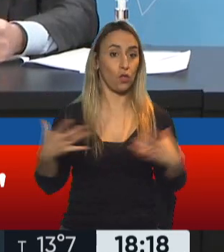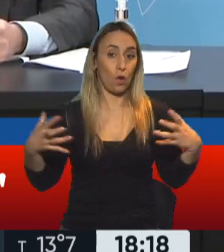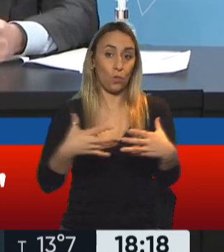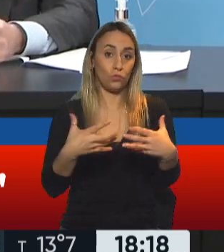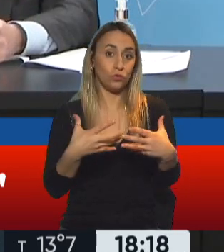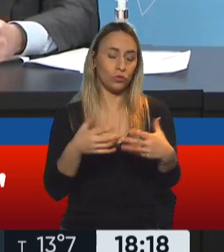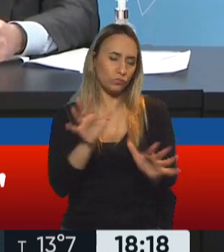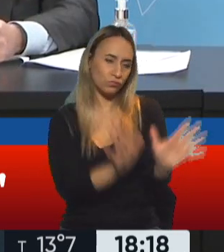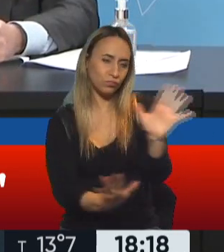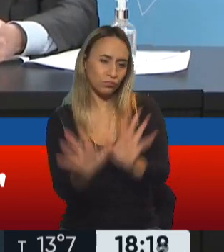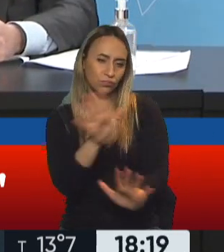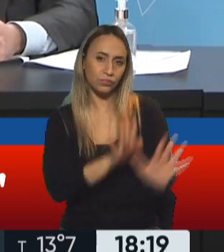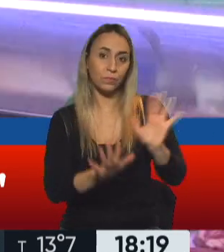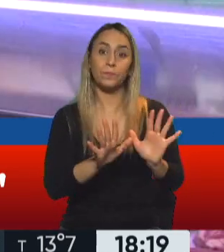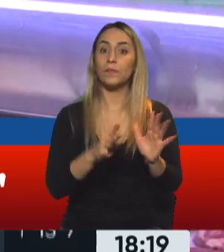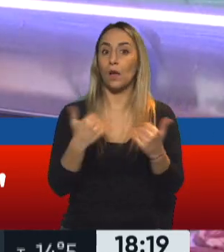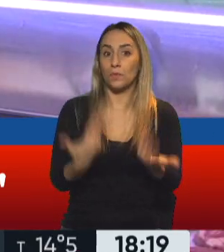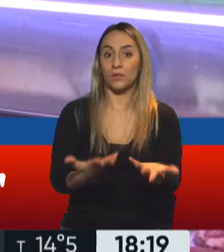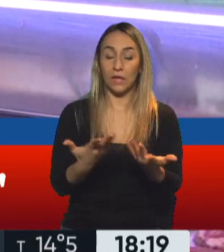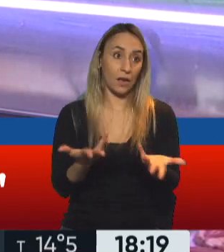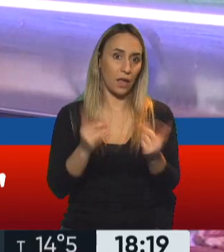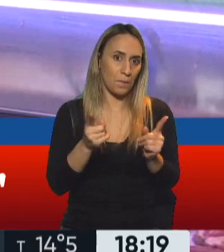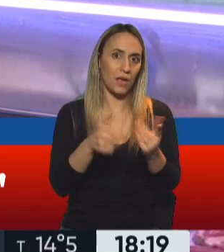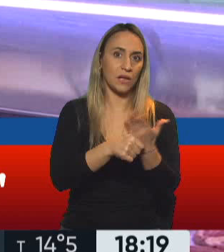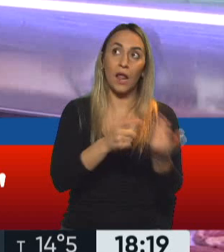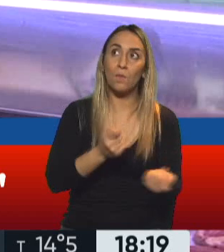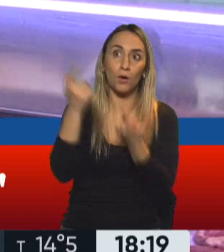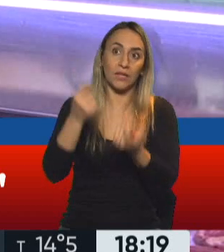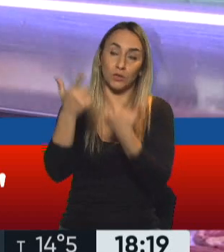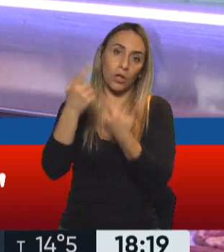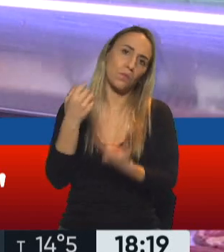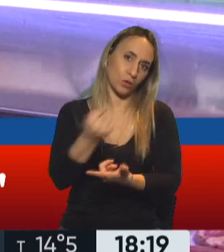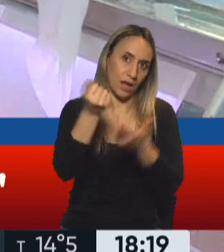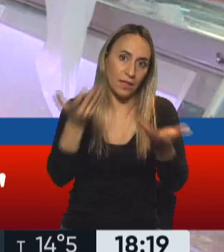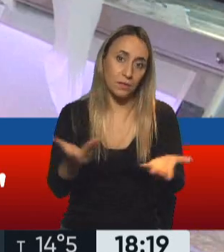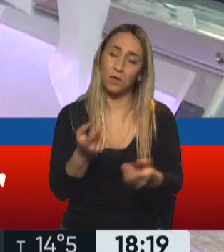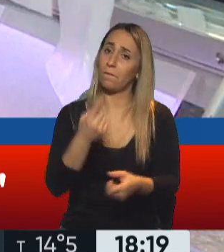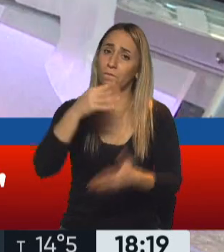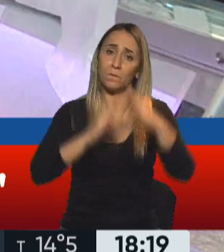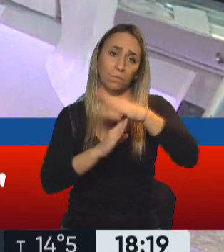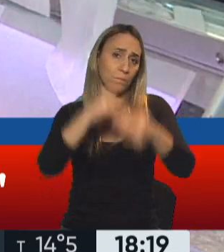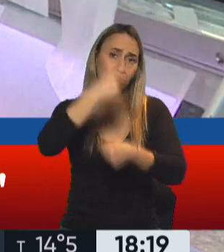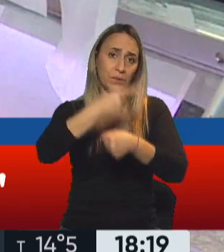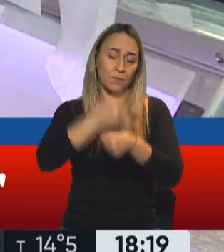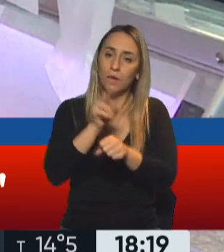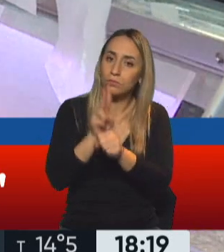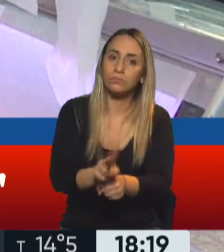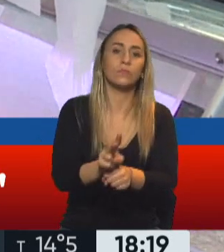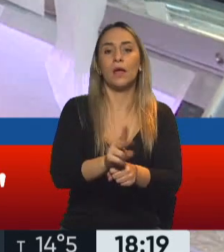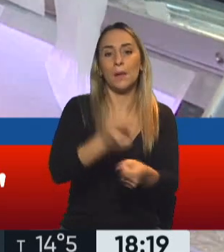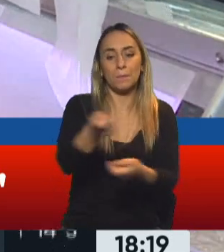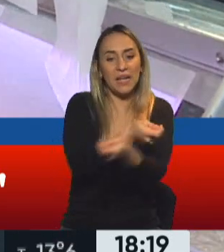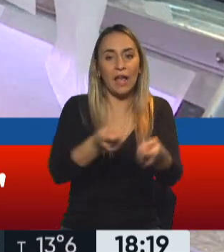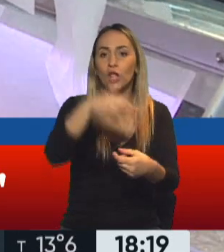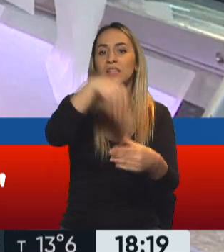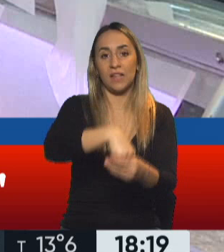plazo aprovechar el negocio de exportación, que sin duda es importante, pero sobre todas las cosas cuidando el mercado interno de manera ordenada